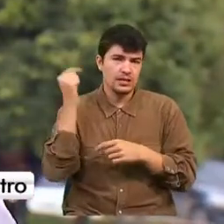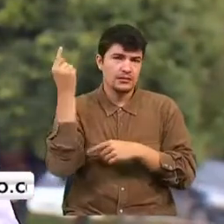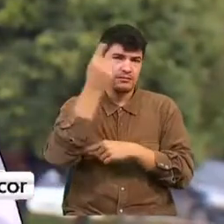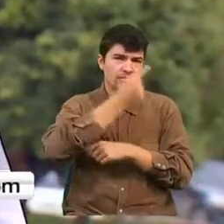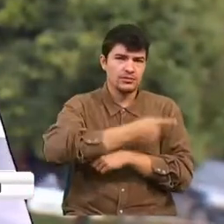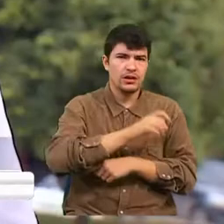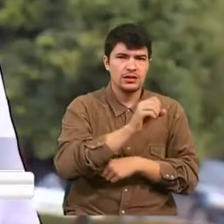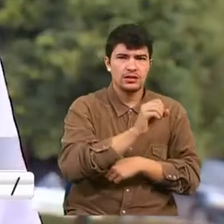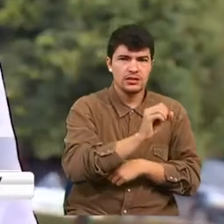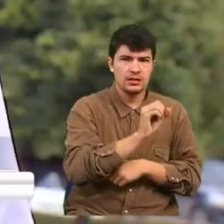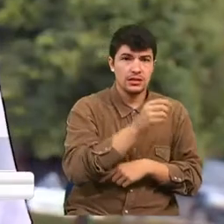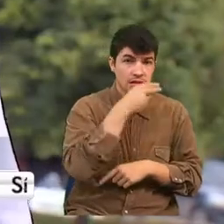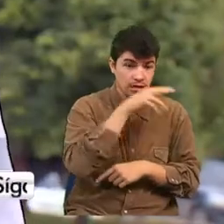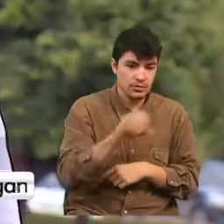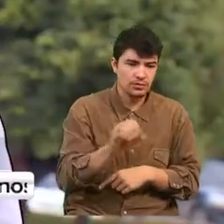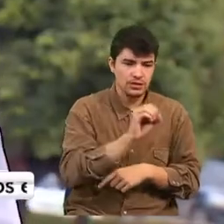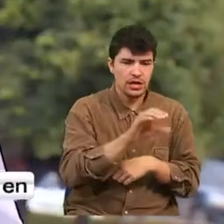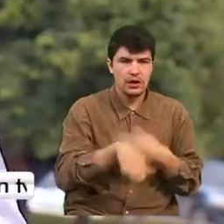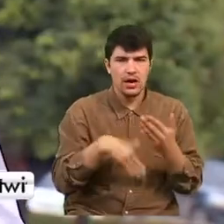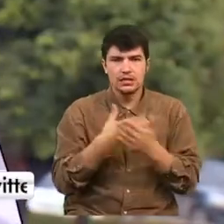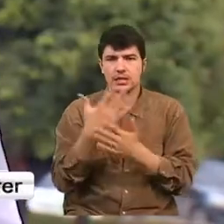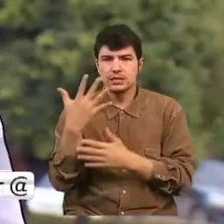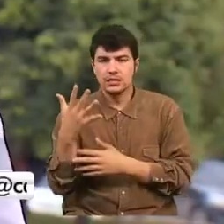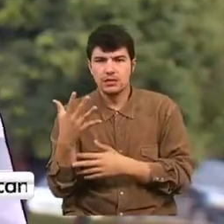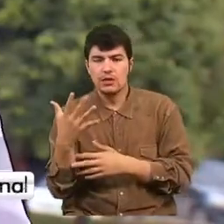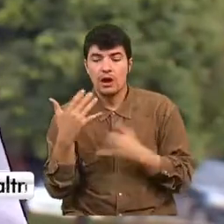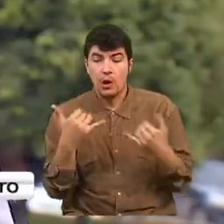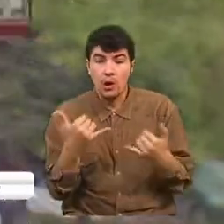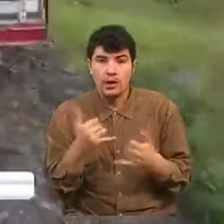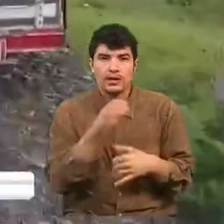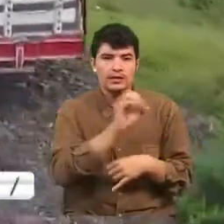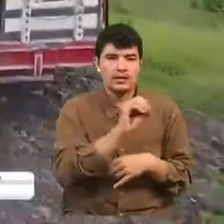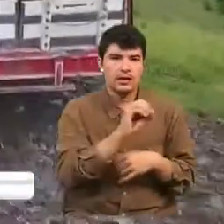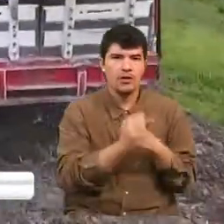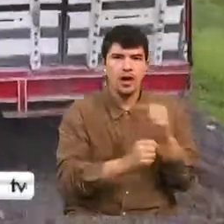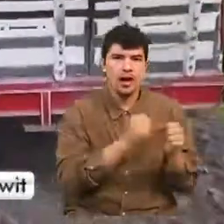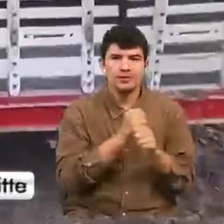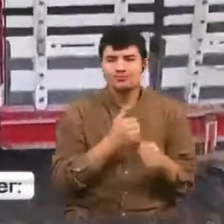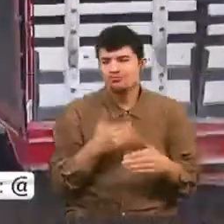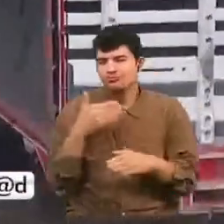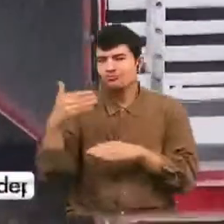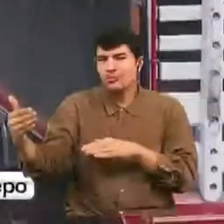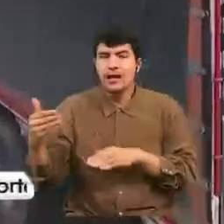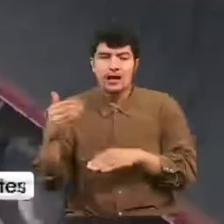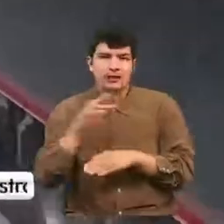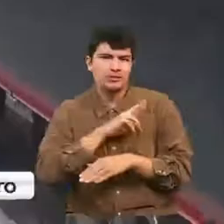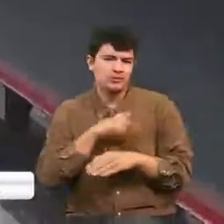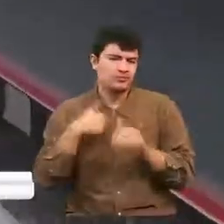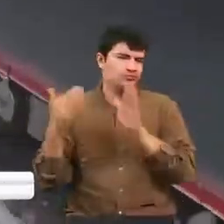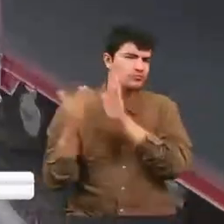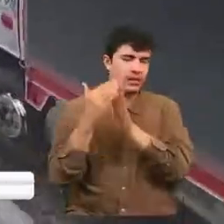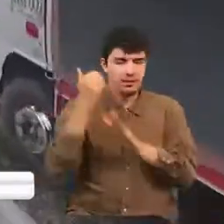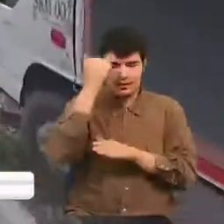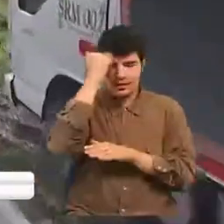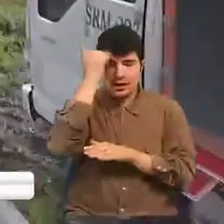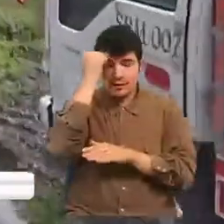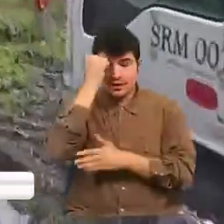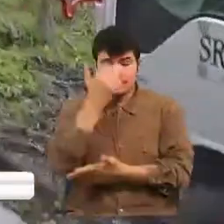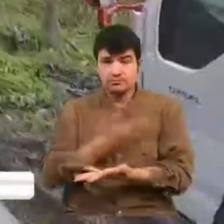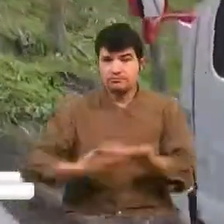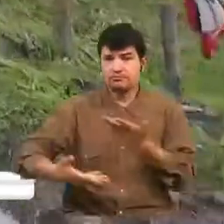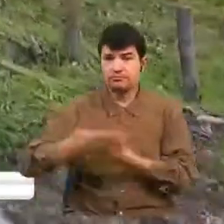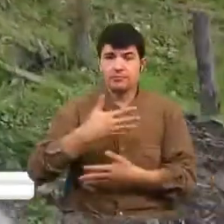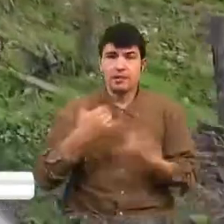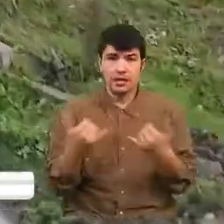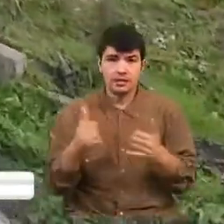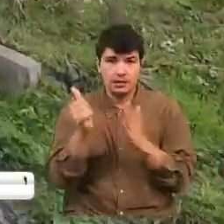5, hoy estábamos con niños de 5 años en adelante, trabajamos con profesores, es decir, este es un programa de expedición